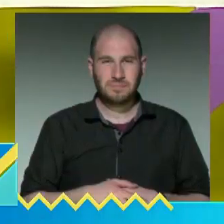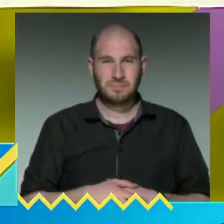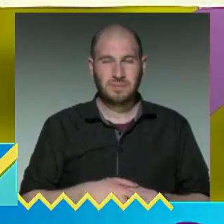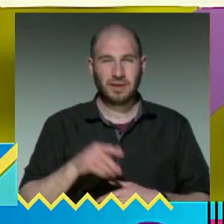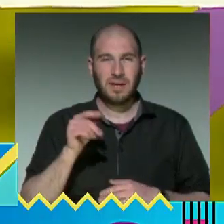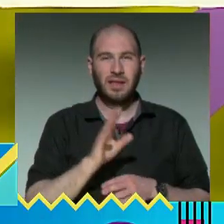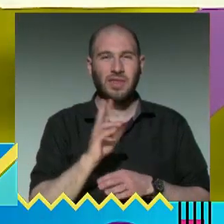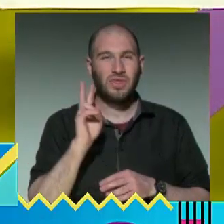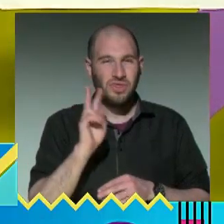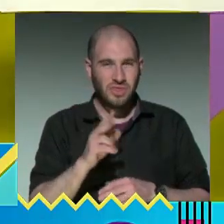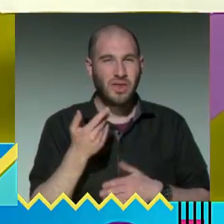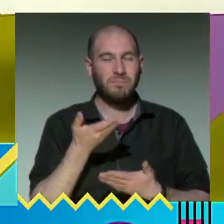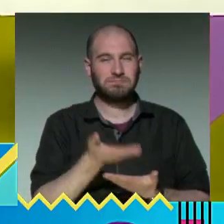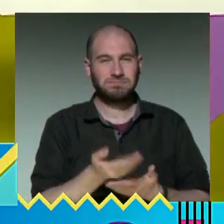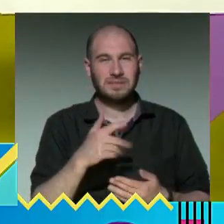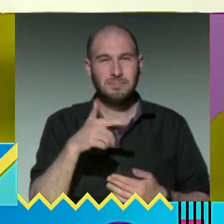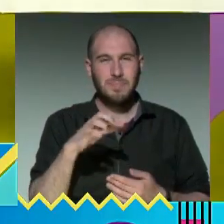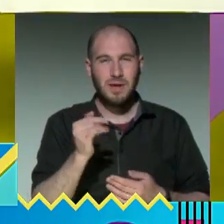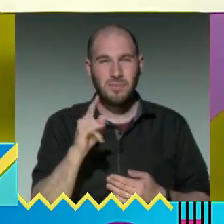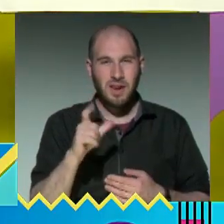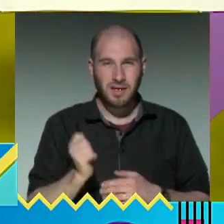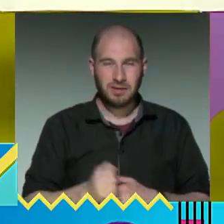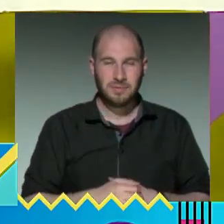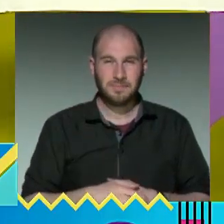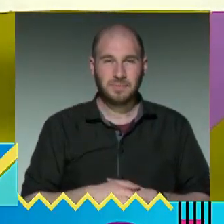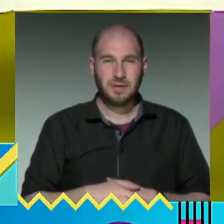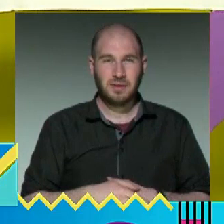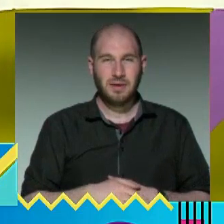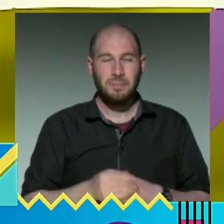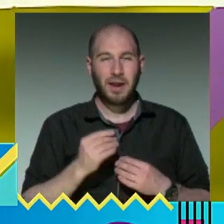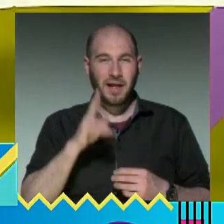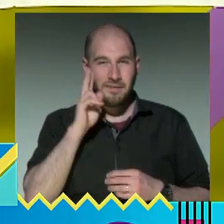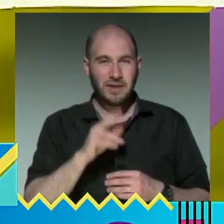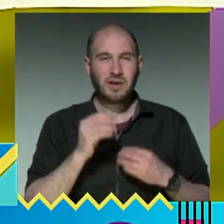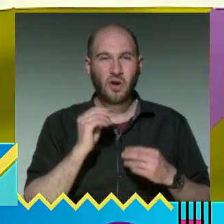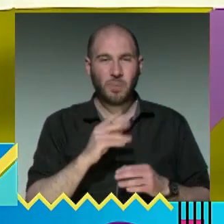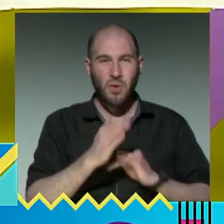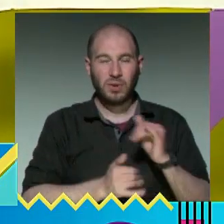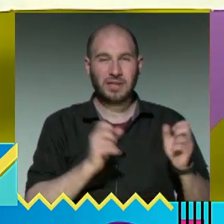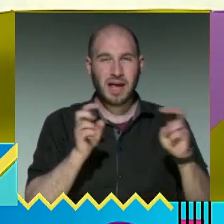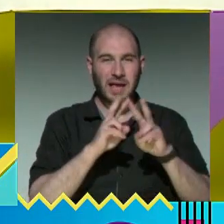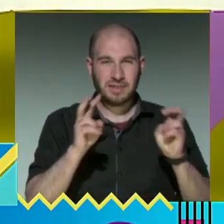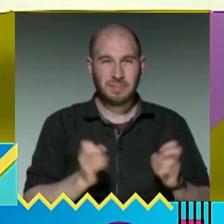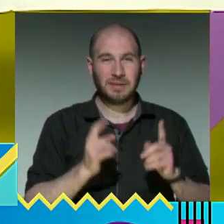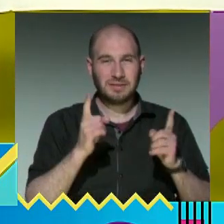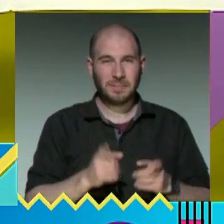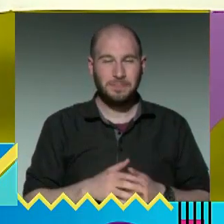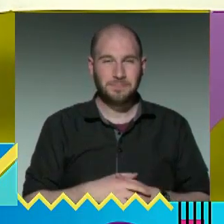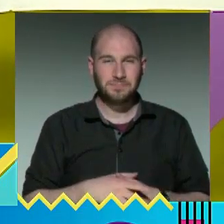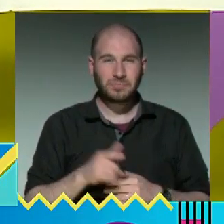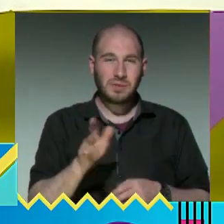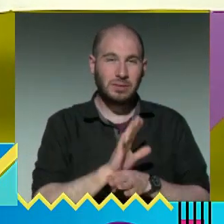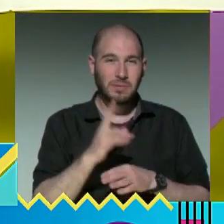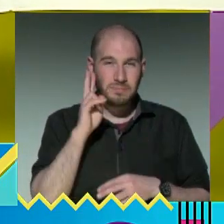Bien, las dos recomendaciones de Paula Semis para, bueno, justamente ver cómo podemos abordar las temáticas también a través de